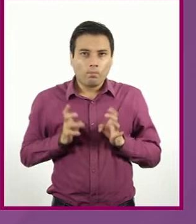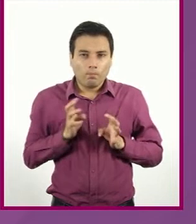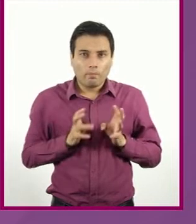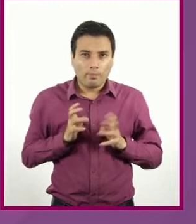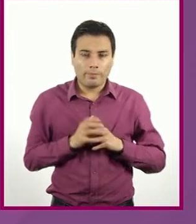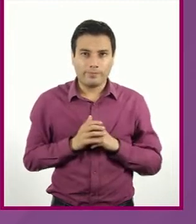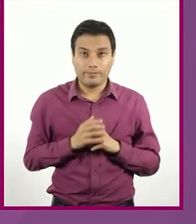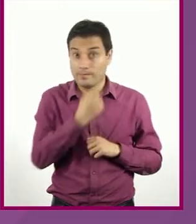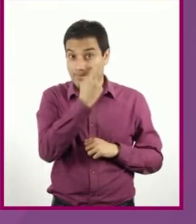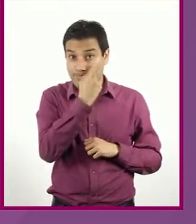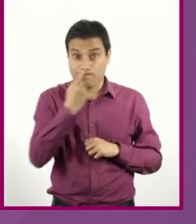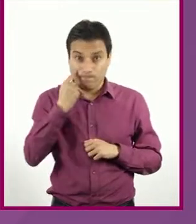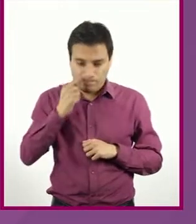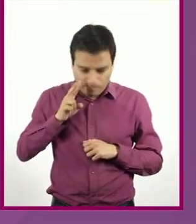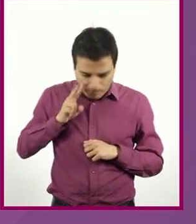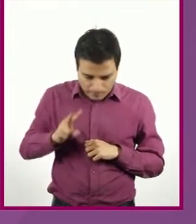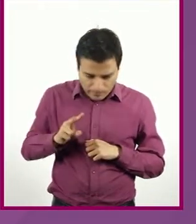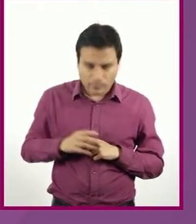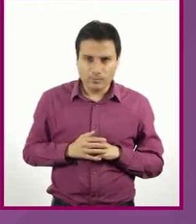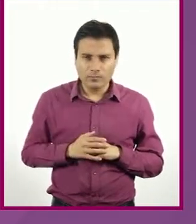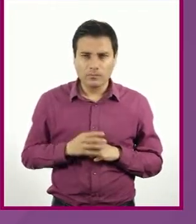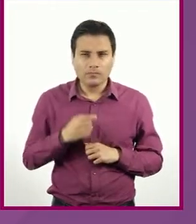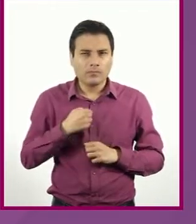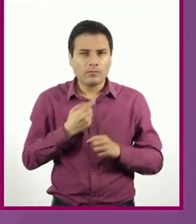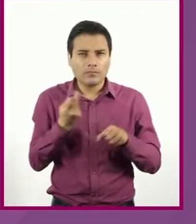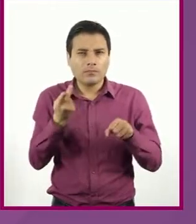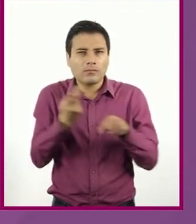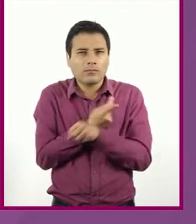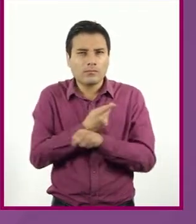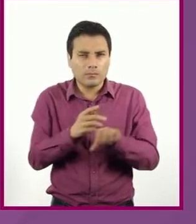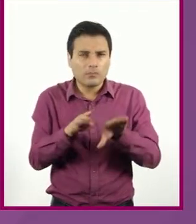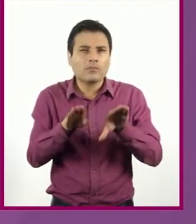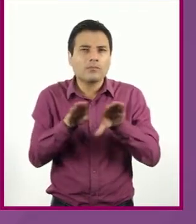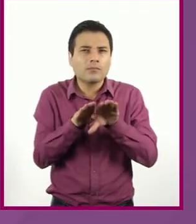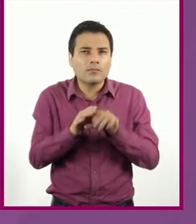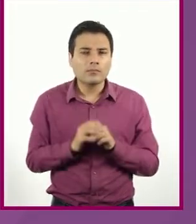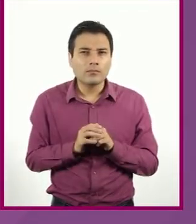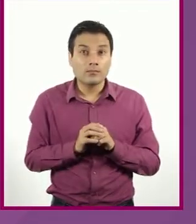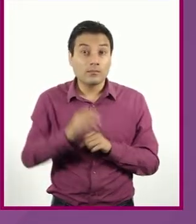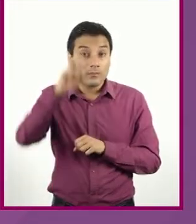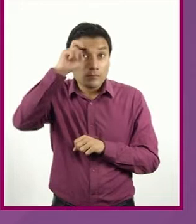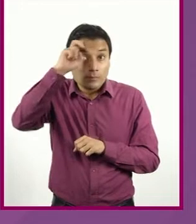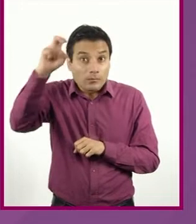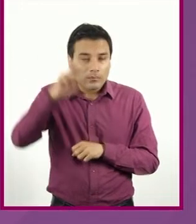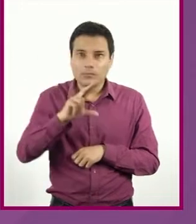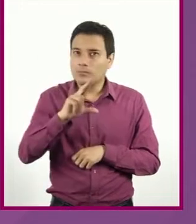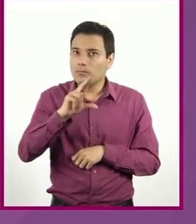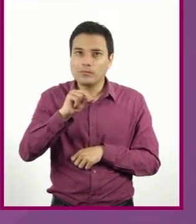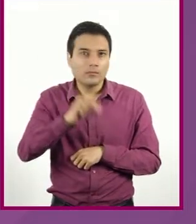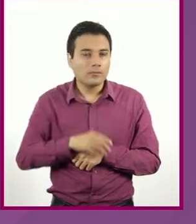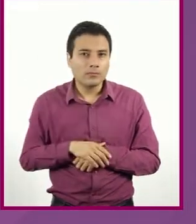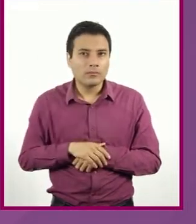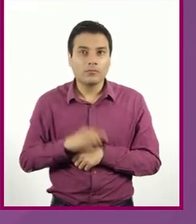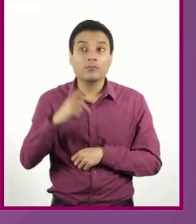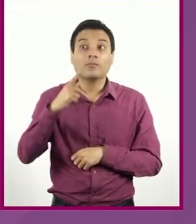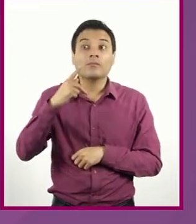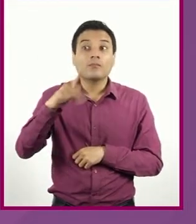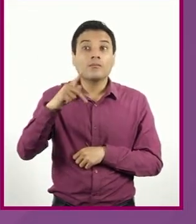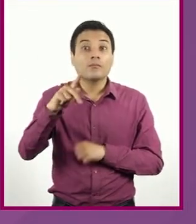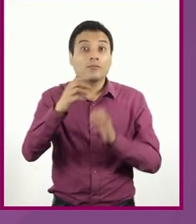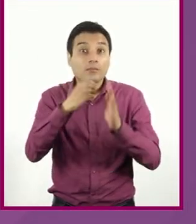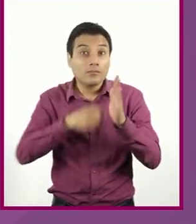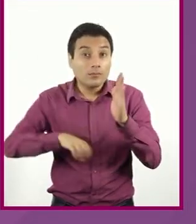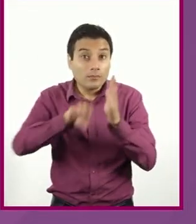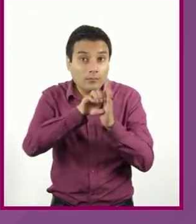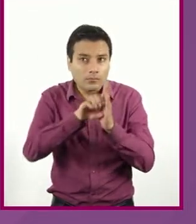ojos. ¿Qué me ha pasado?, pensó. No era un sueño. Su cuarto, un verdadero cuarto de